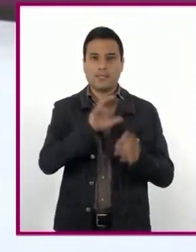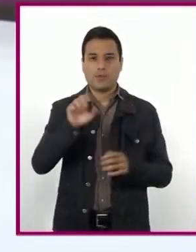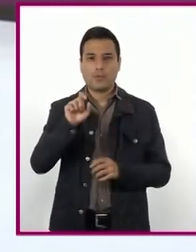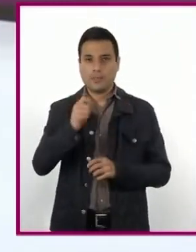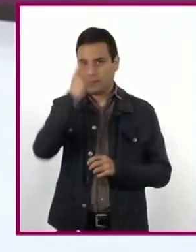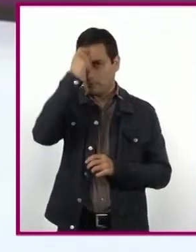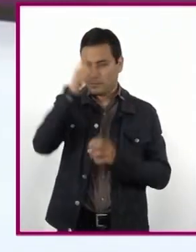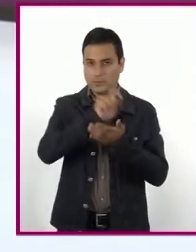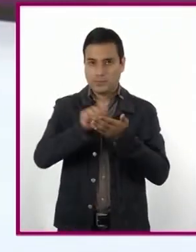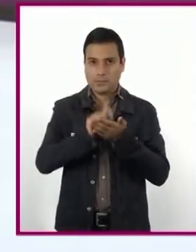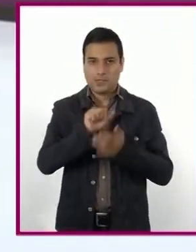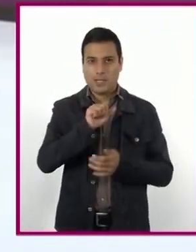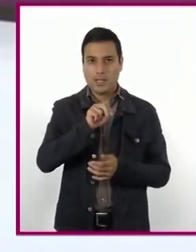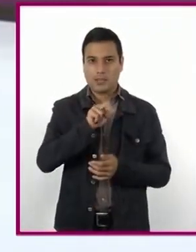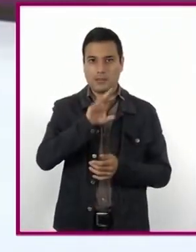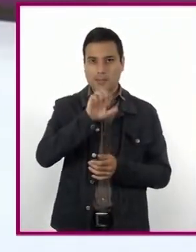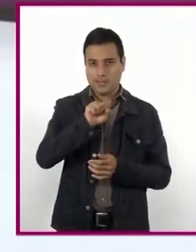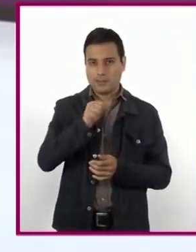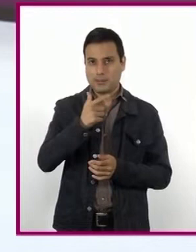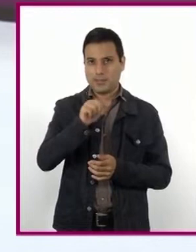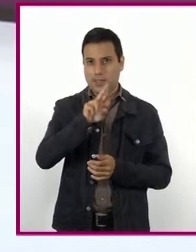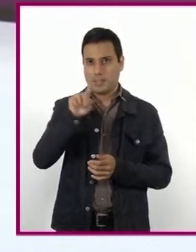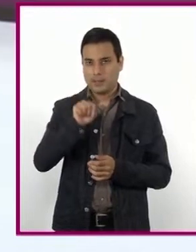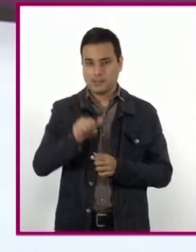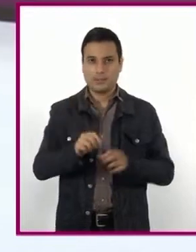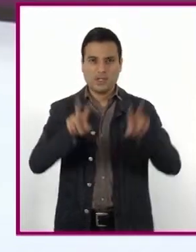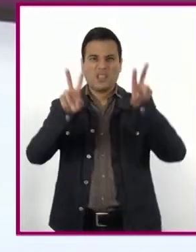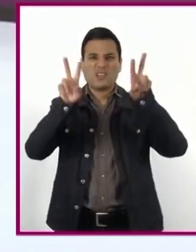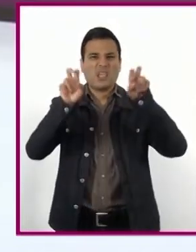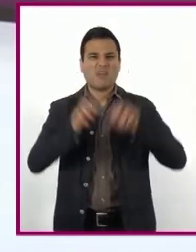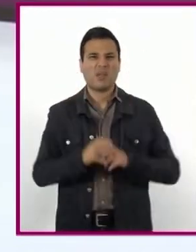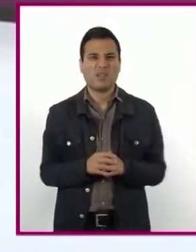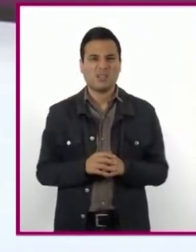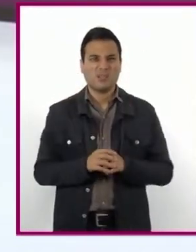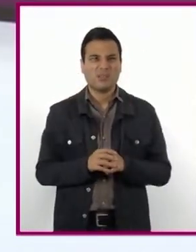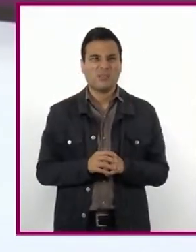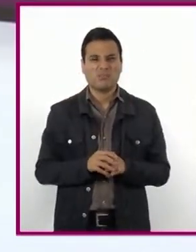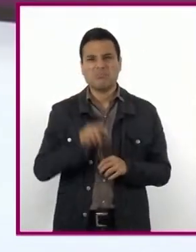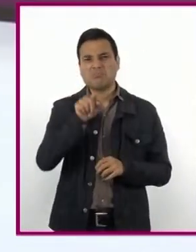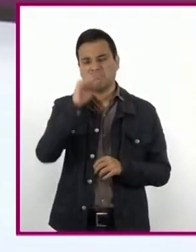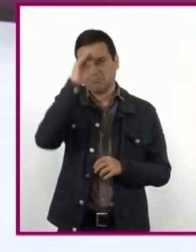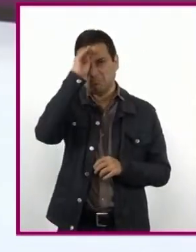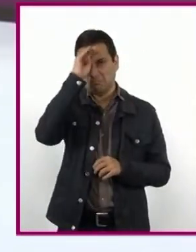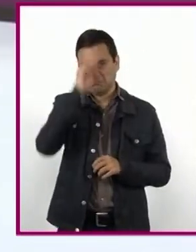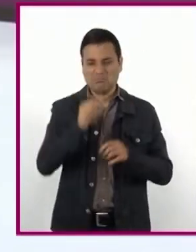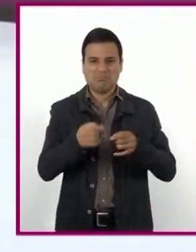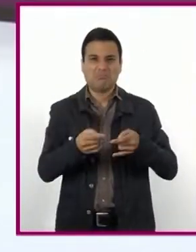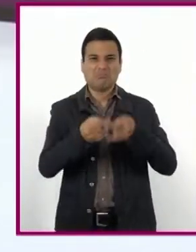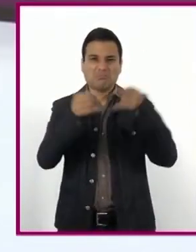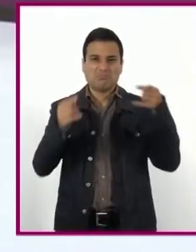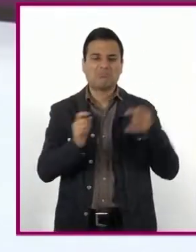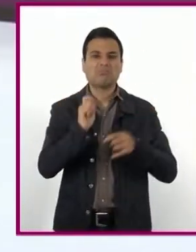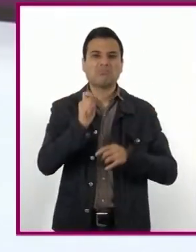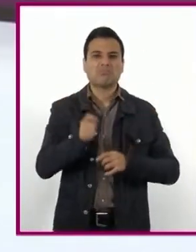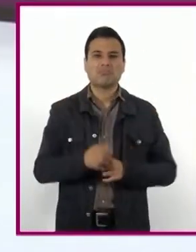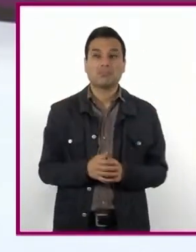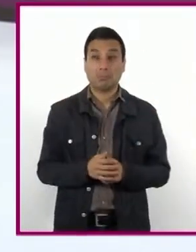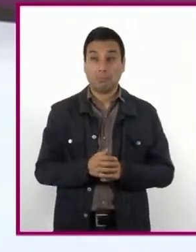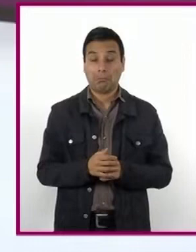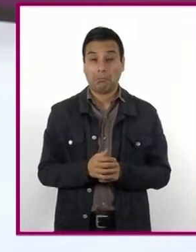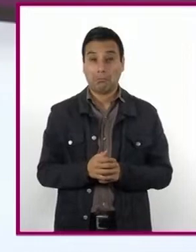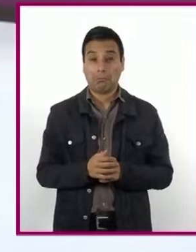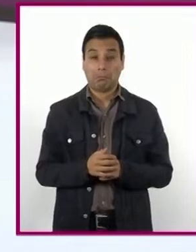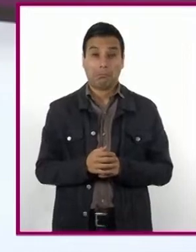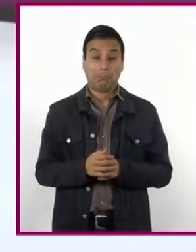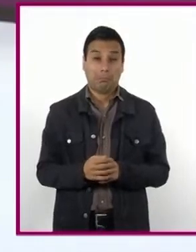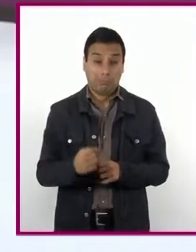por Andrés Garza. A partir del título, ¿de qué crees que trata el cuento? Pues de